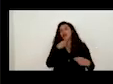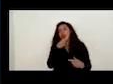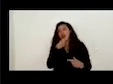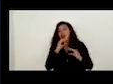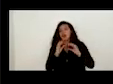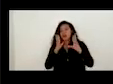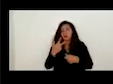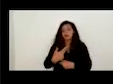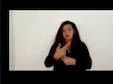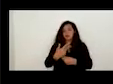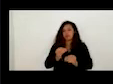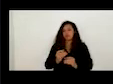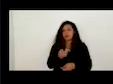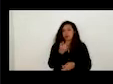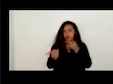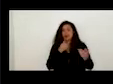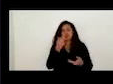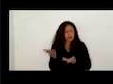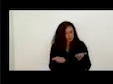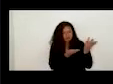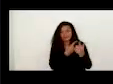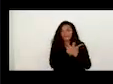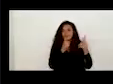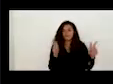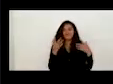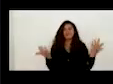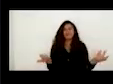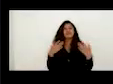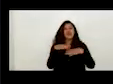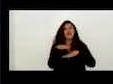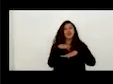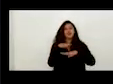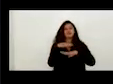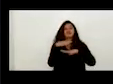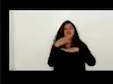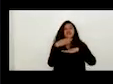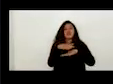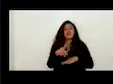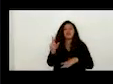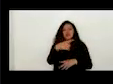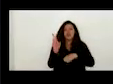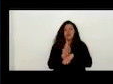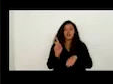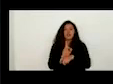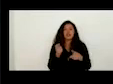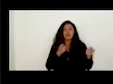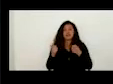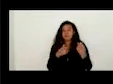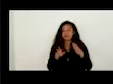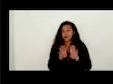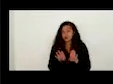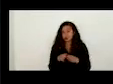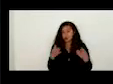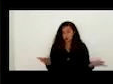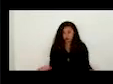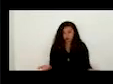preguntas adelante, acerca de cómo manejan esto en su día a día, ¿no? Ya que muchas de las